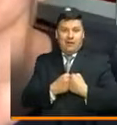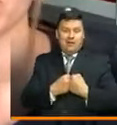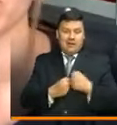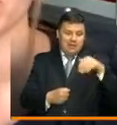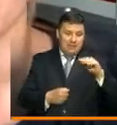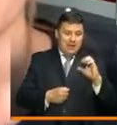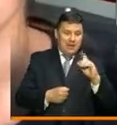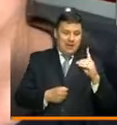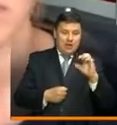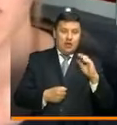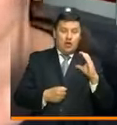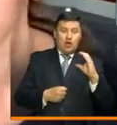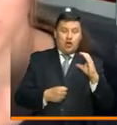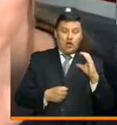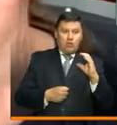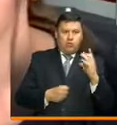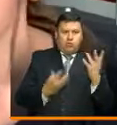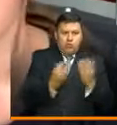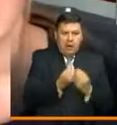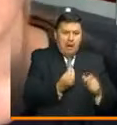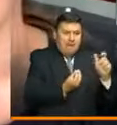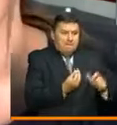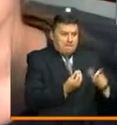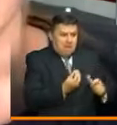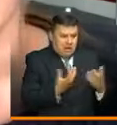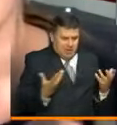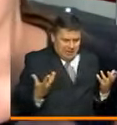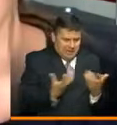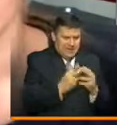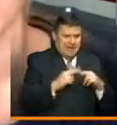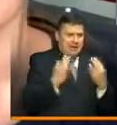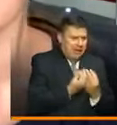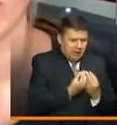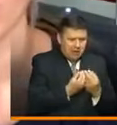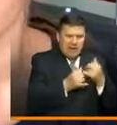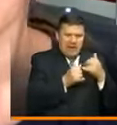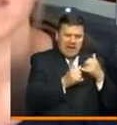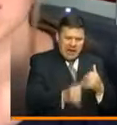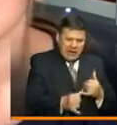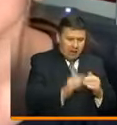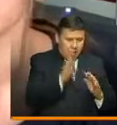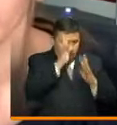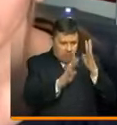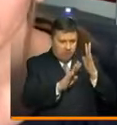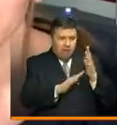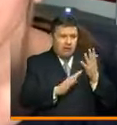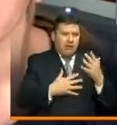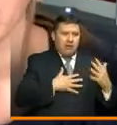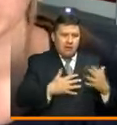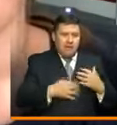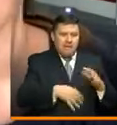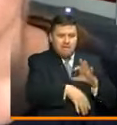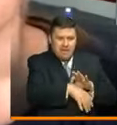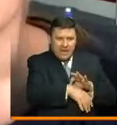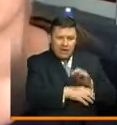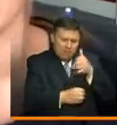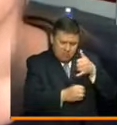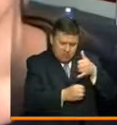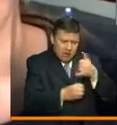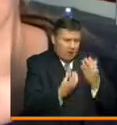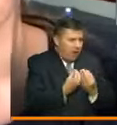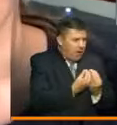pues, está compuesto por un grupo multidisciplinario de personas que van desde ingenieros, diseñadores, artistas, biomédicos, y lo que